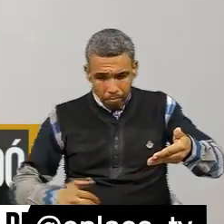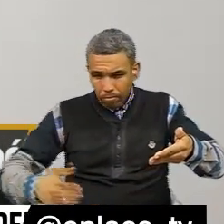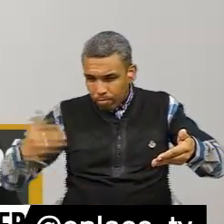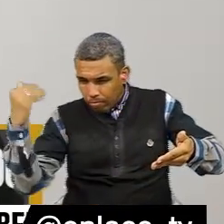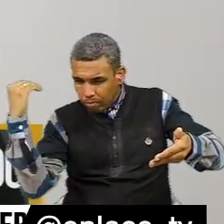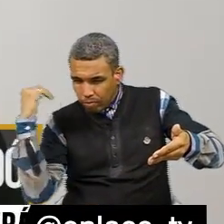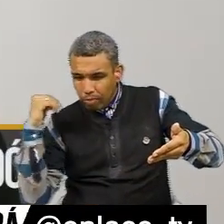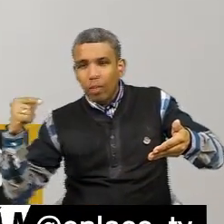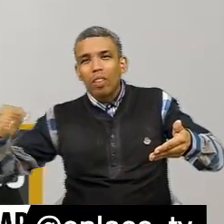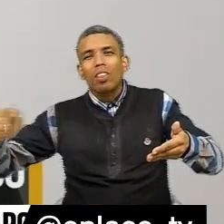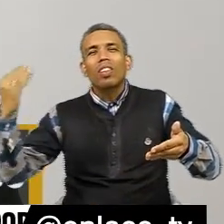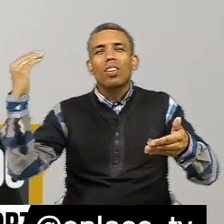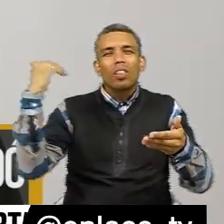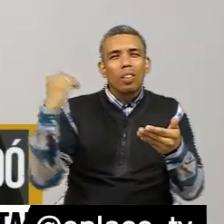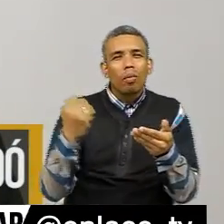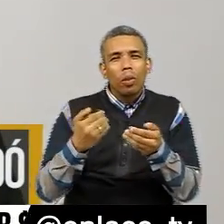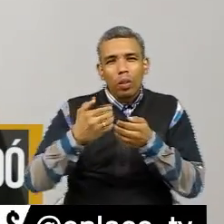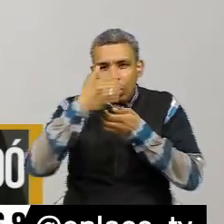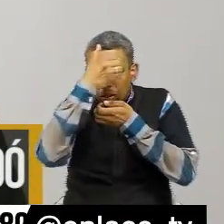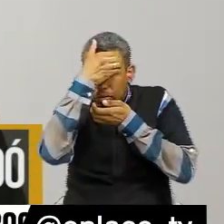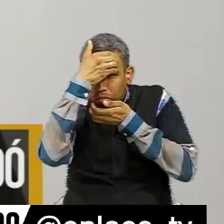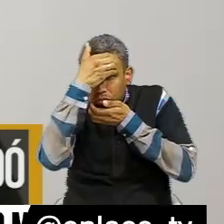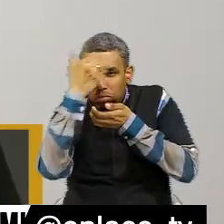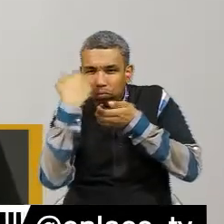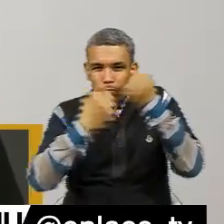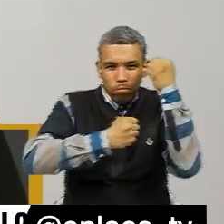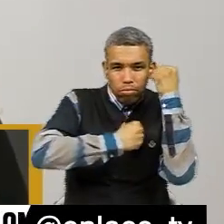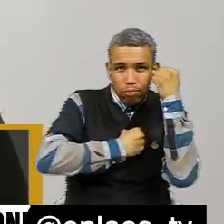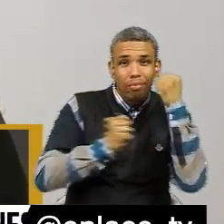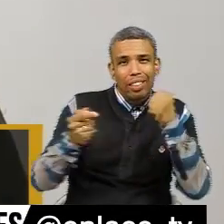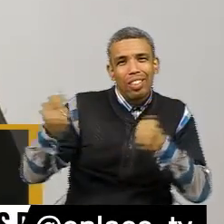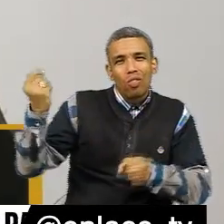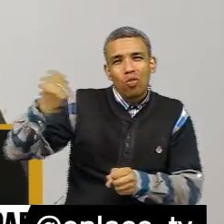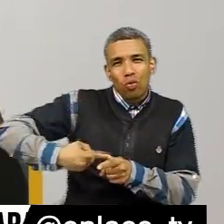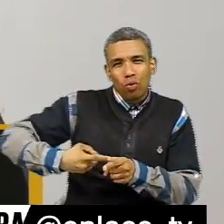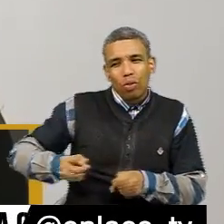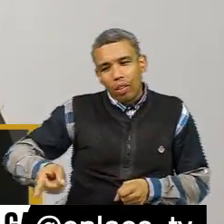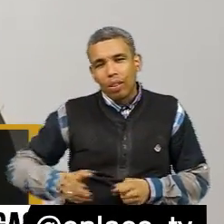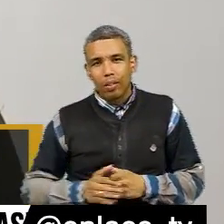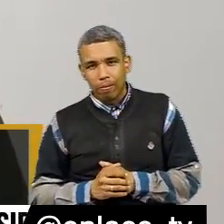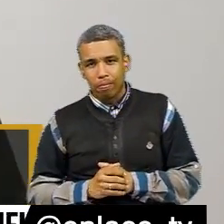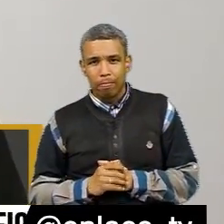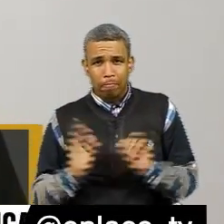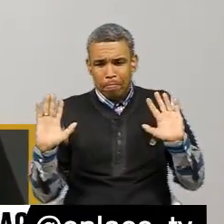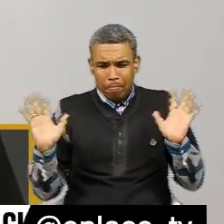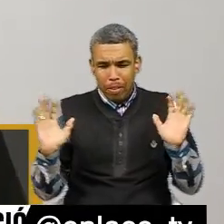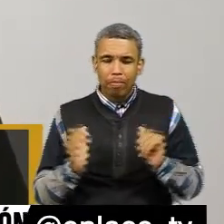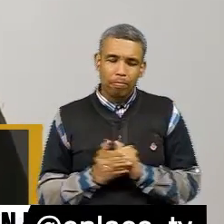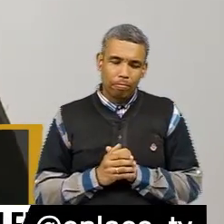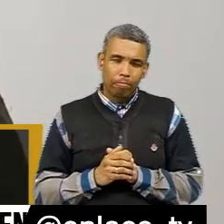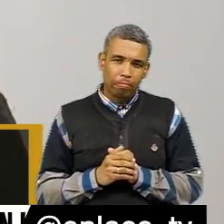Bolívar. Sin embargo, pues ya cuando llamaron a la Policía Nacional, ya había pasado ciertos